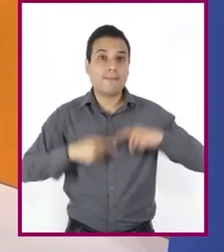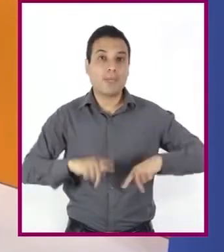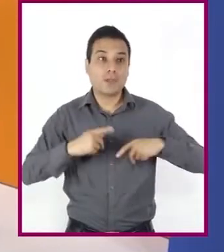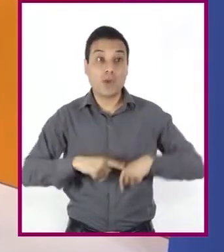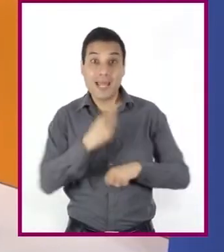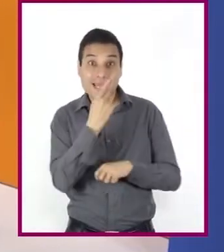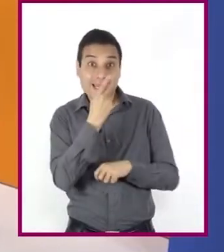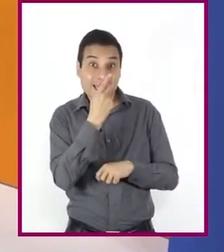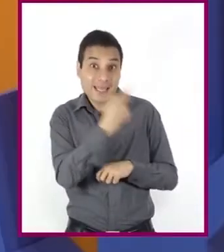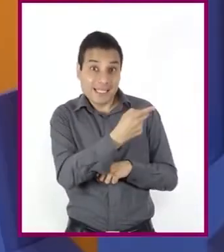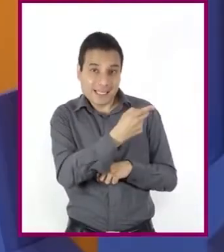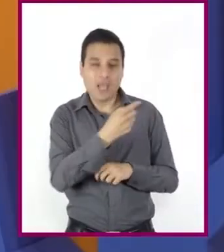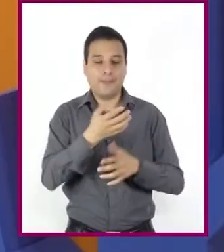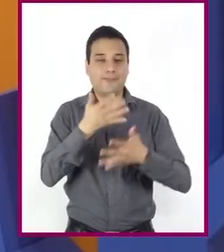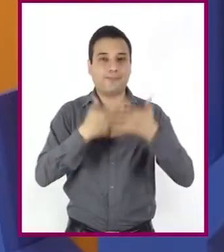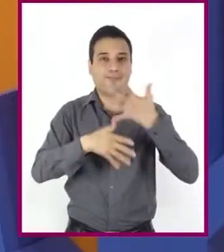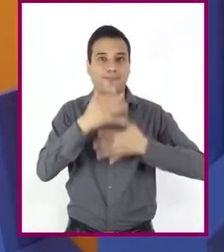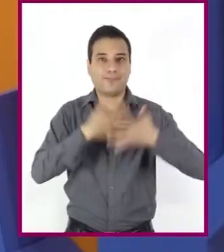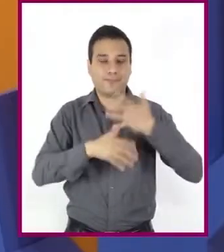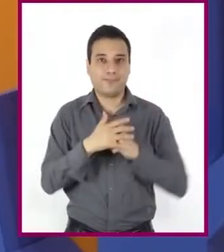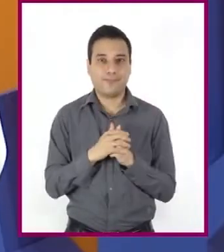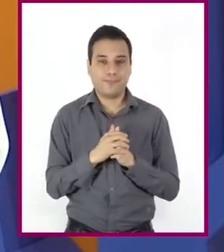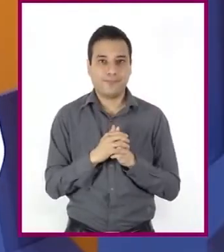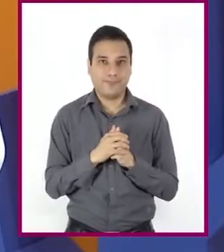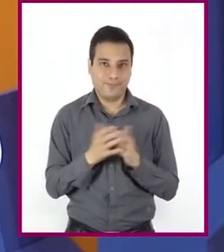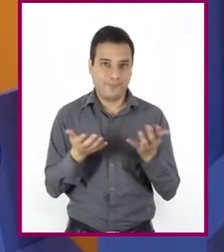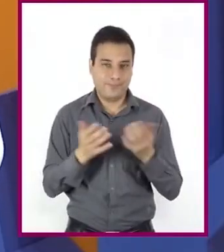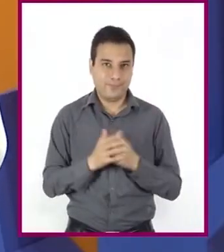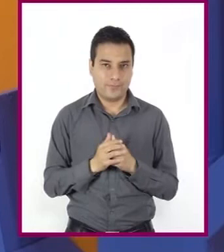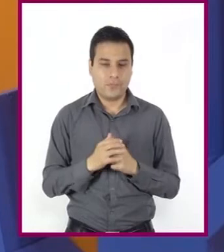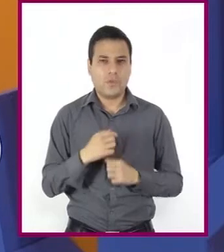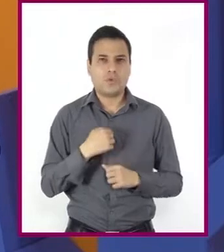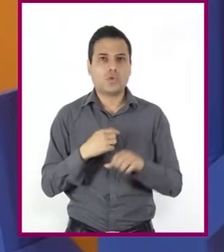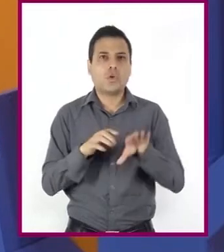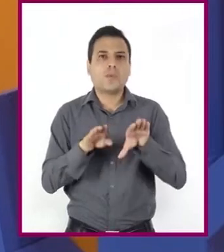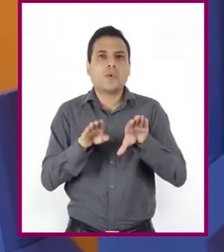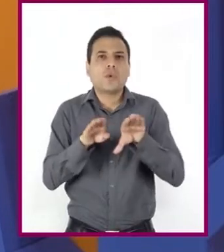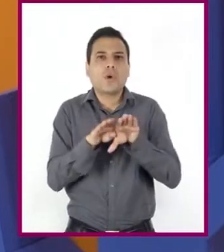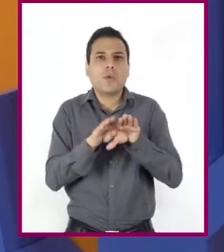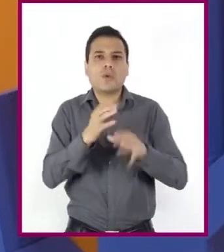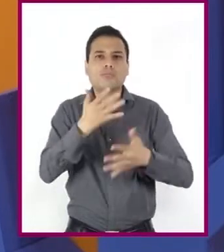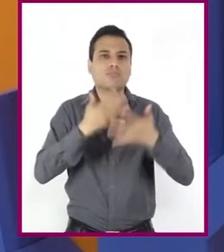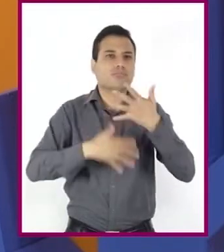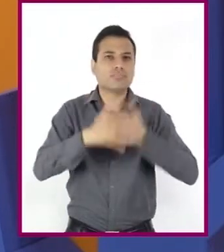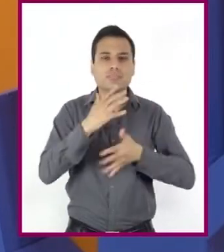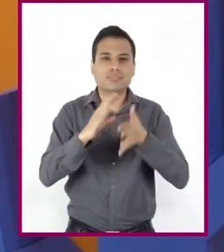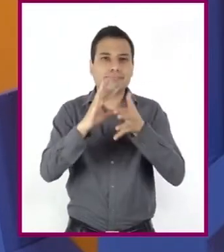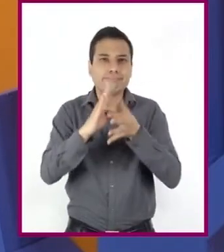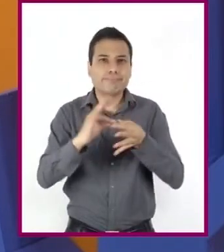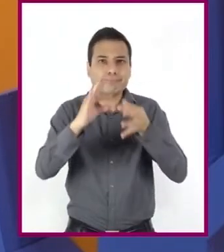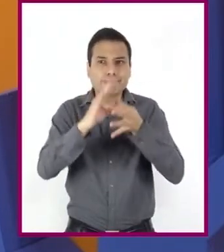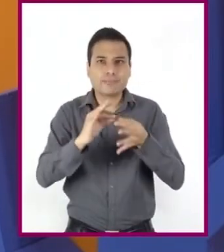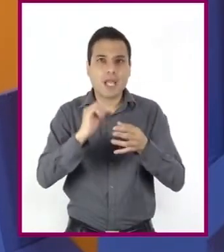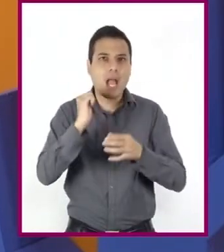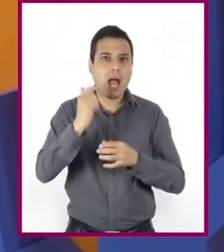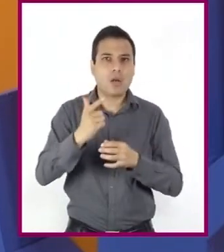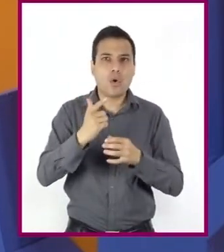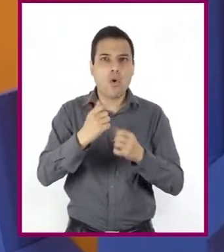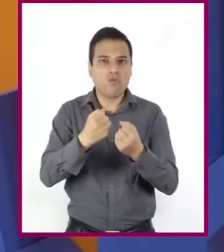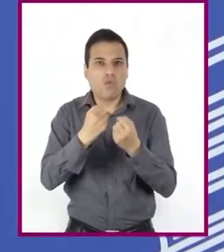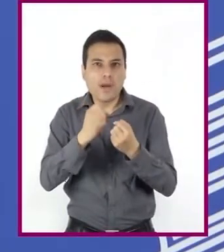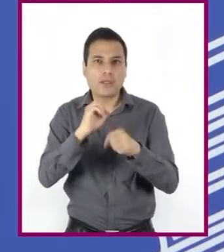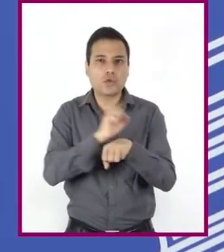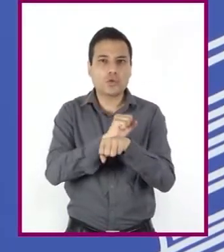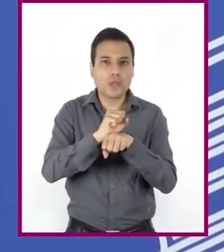corresponde decir. Para dar ciertos énfasis a los diálogos, se pueden utilizar signos de exclamación para indicar que